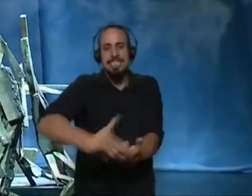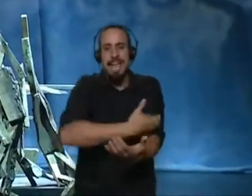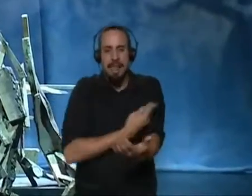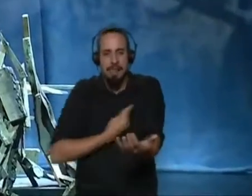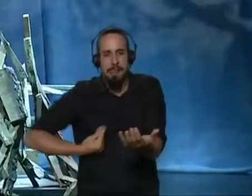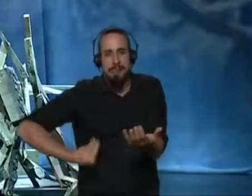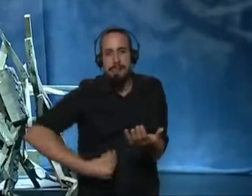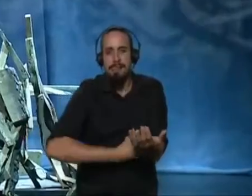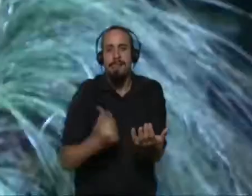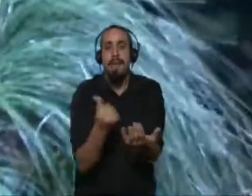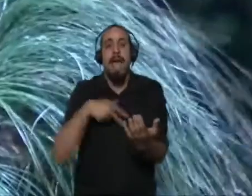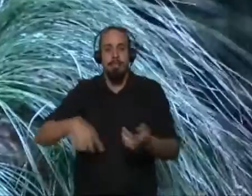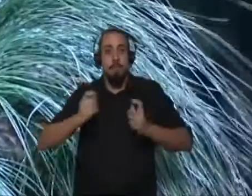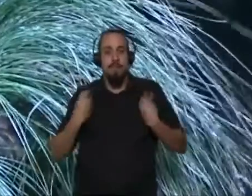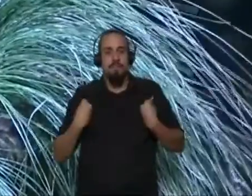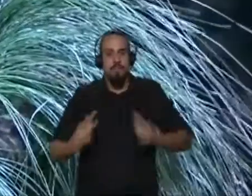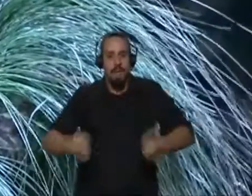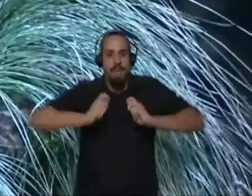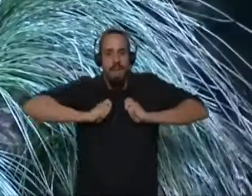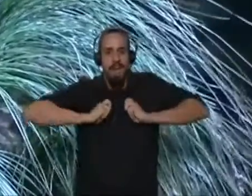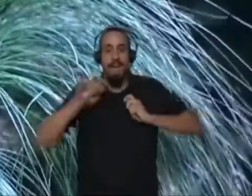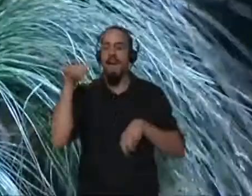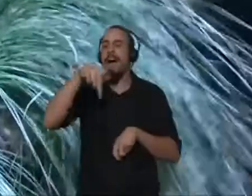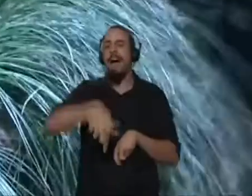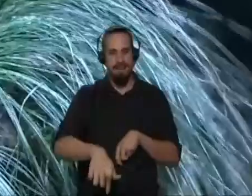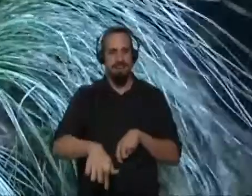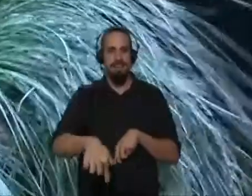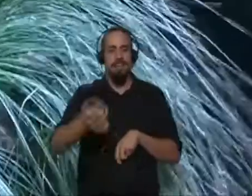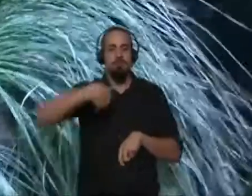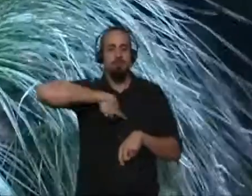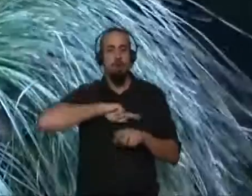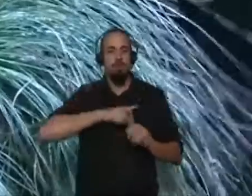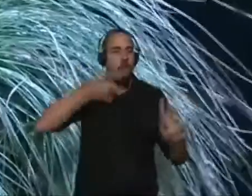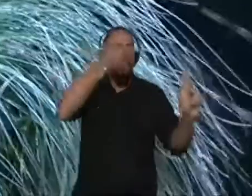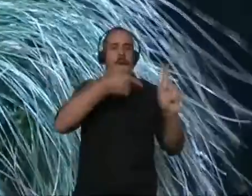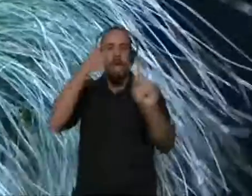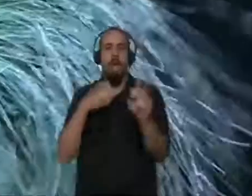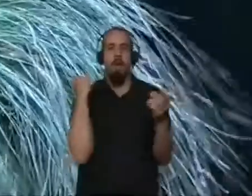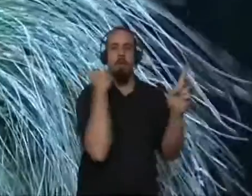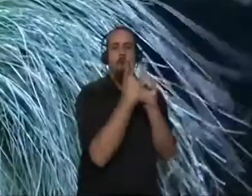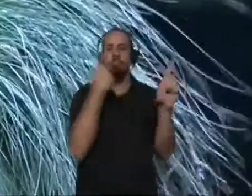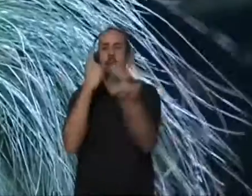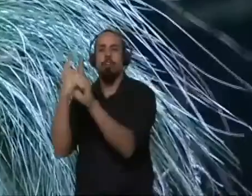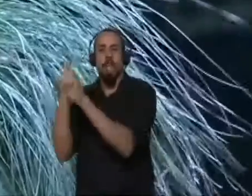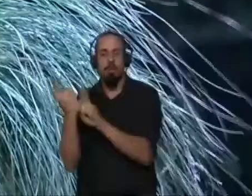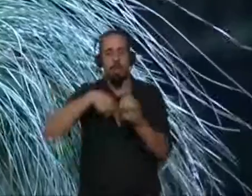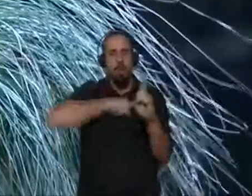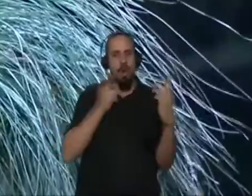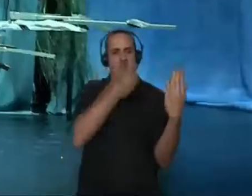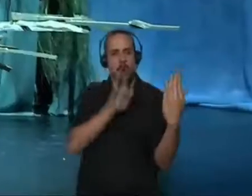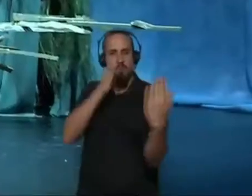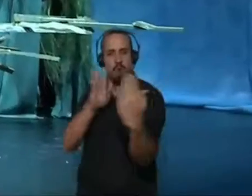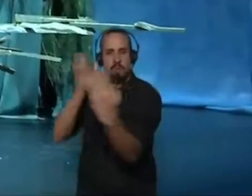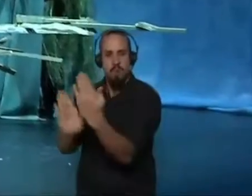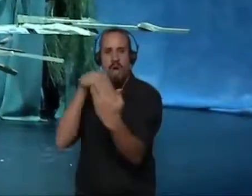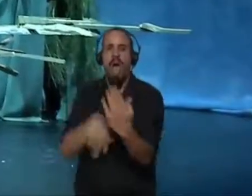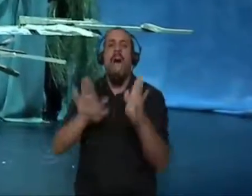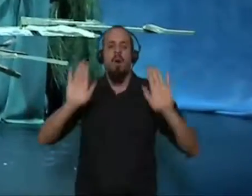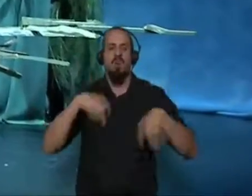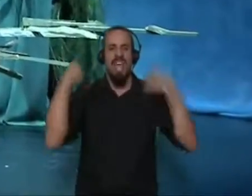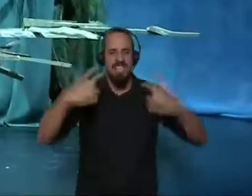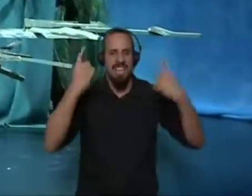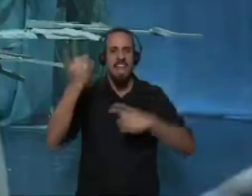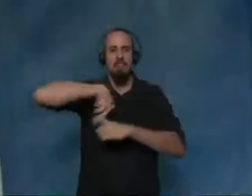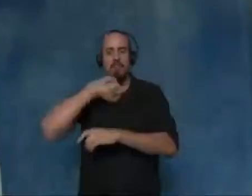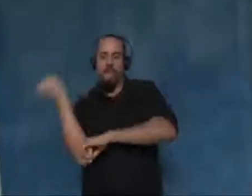nos mantiene vivos. Aquí nos toca enfrentar cada golpe del destino, que por más que ha intentado doblegarnos, no ha